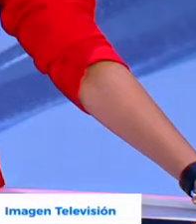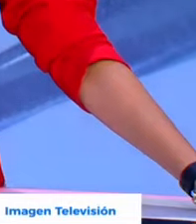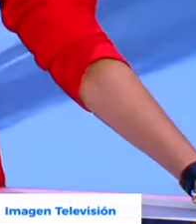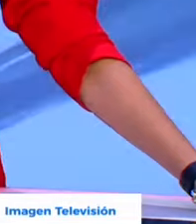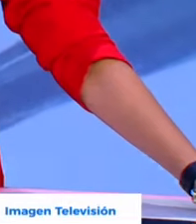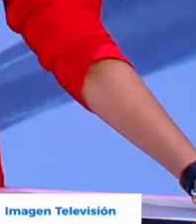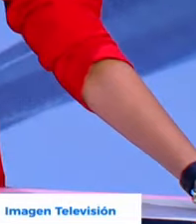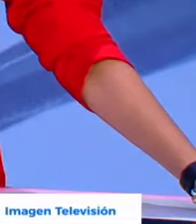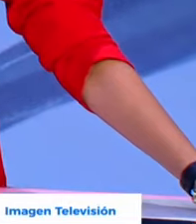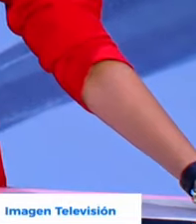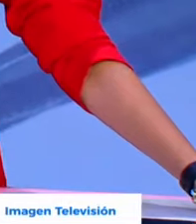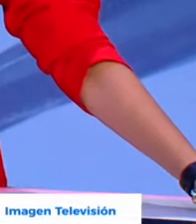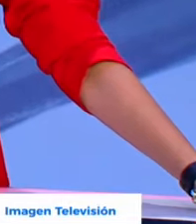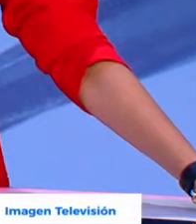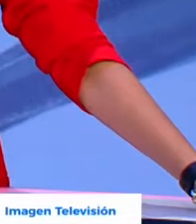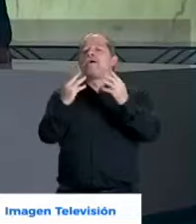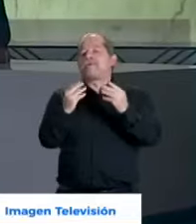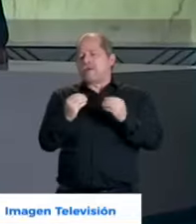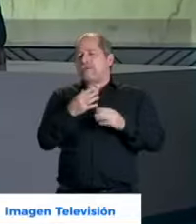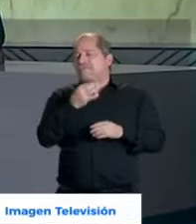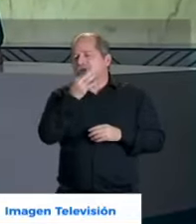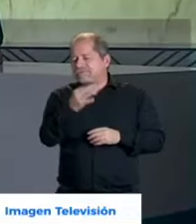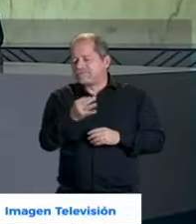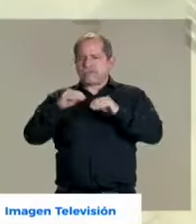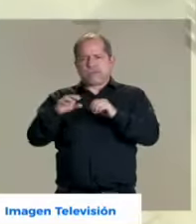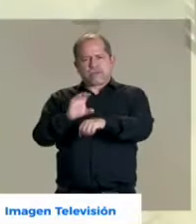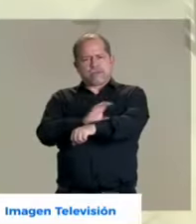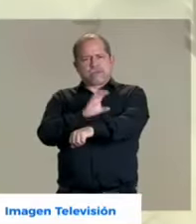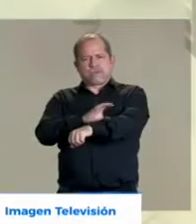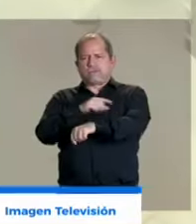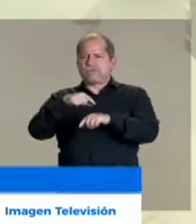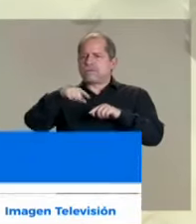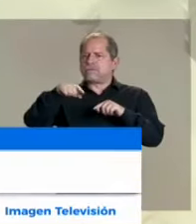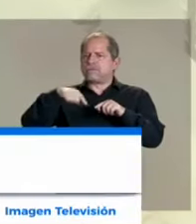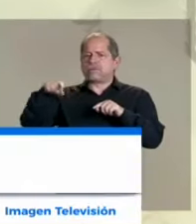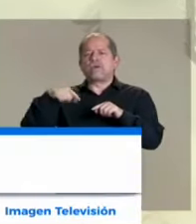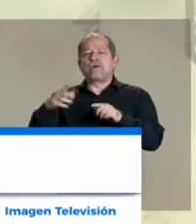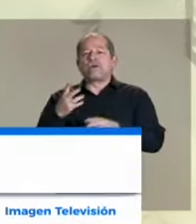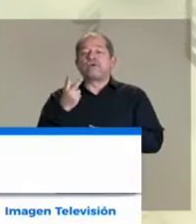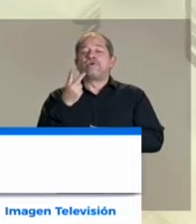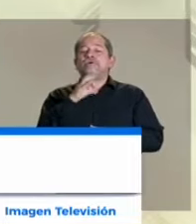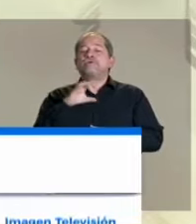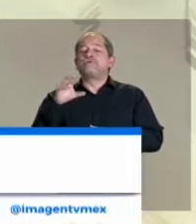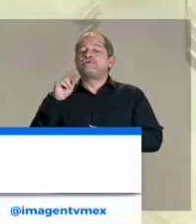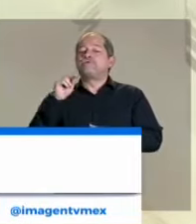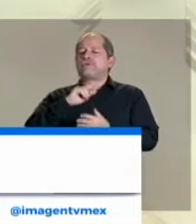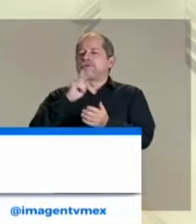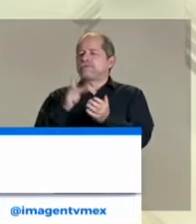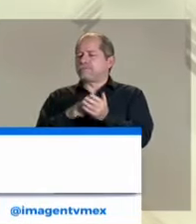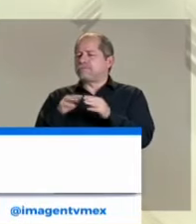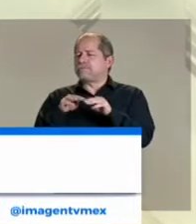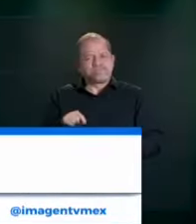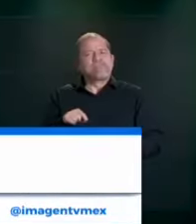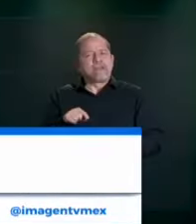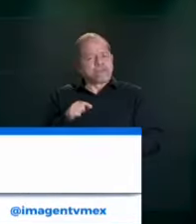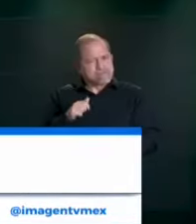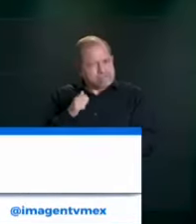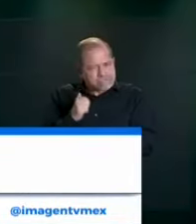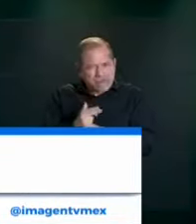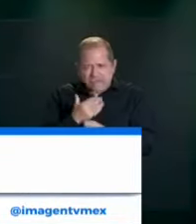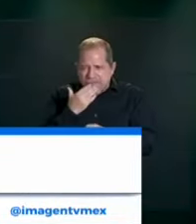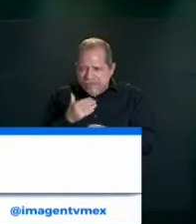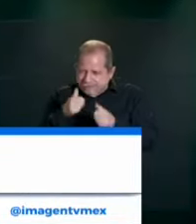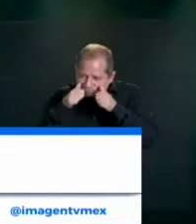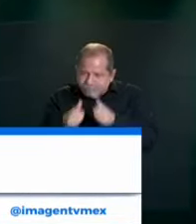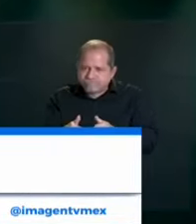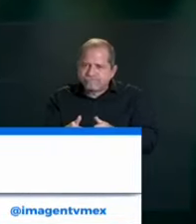presidencial Qué pasó Le cuento que el INE aceptó Modificar el formato para que en el cuarto bloque los aspirantes los tres no se